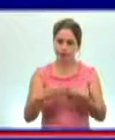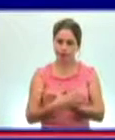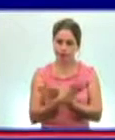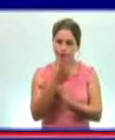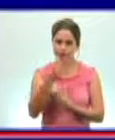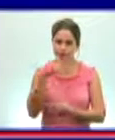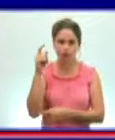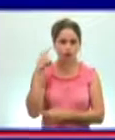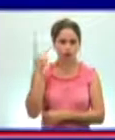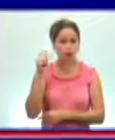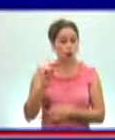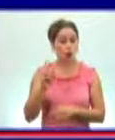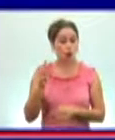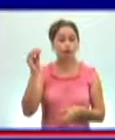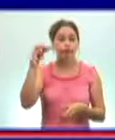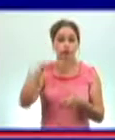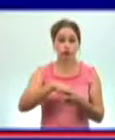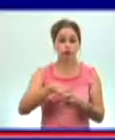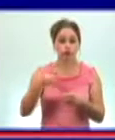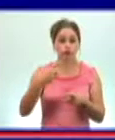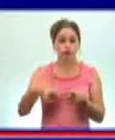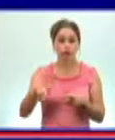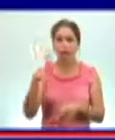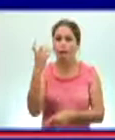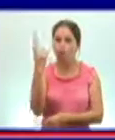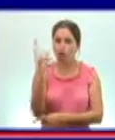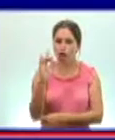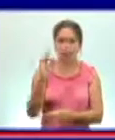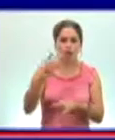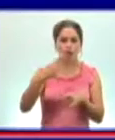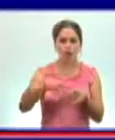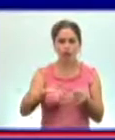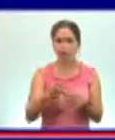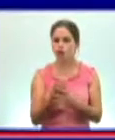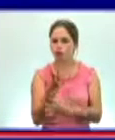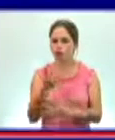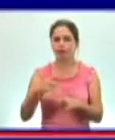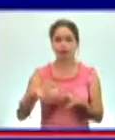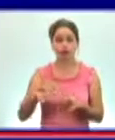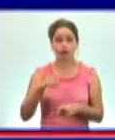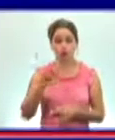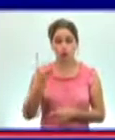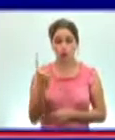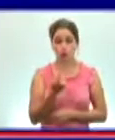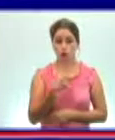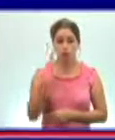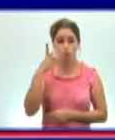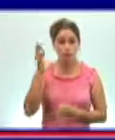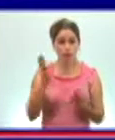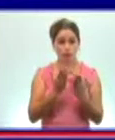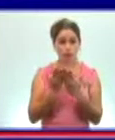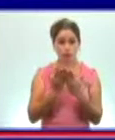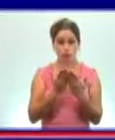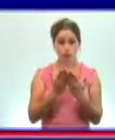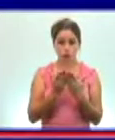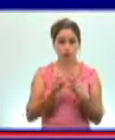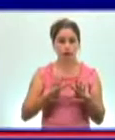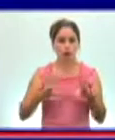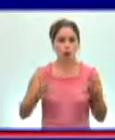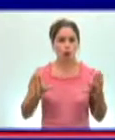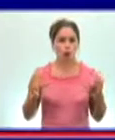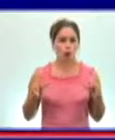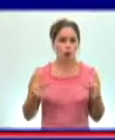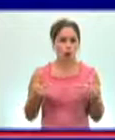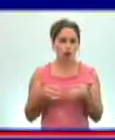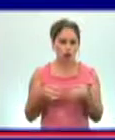los atributos nacionales. Es decir, nosotros vamos a estudiar como lógica y necesidad cívica ciudadana en